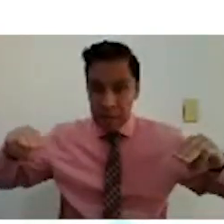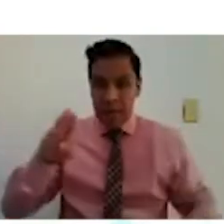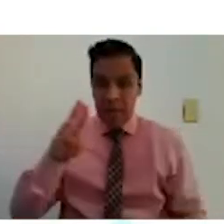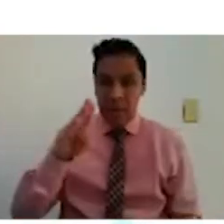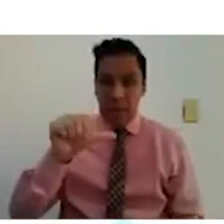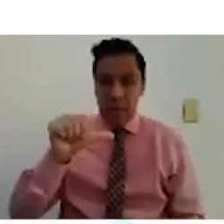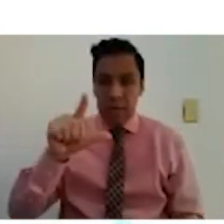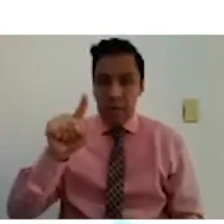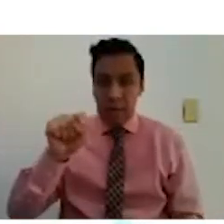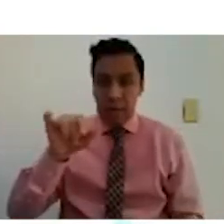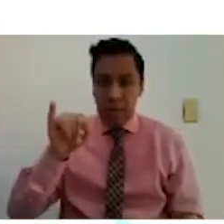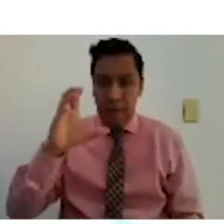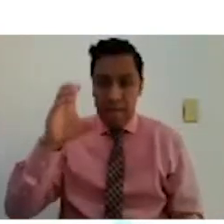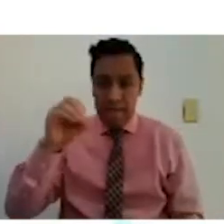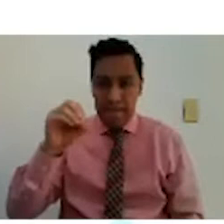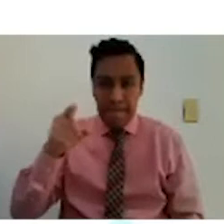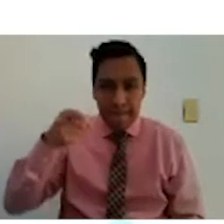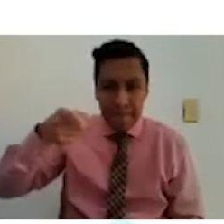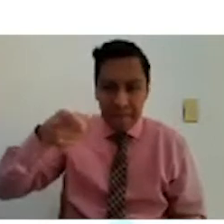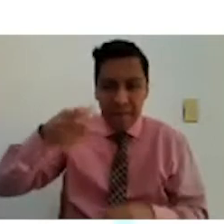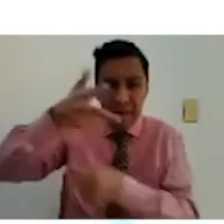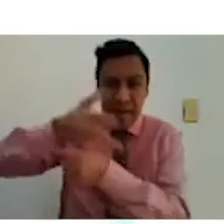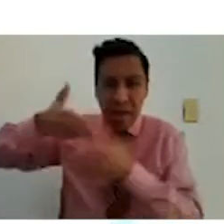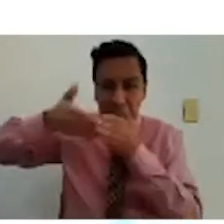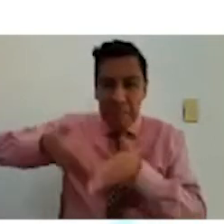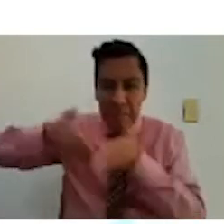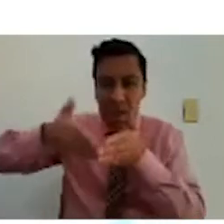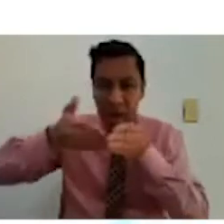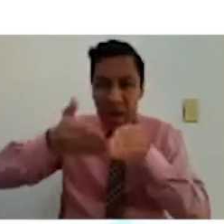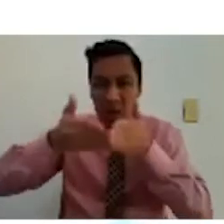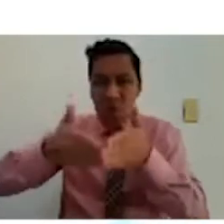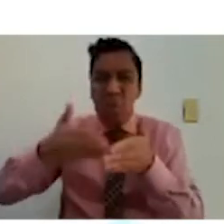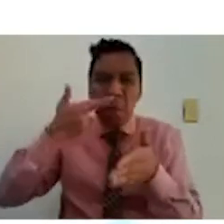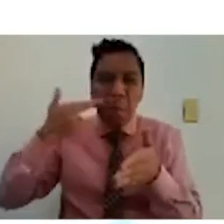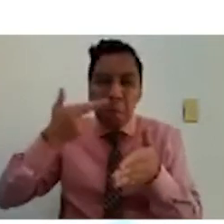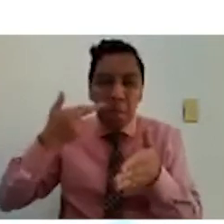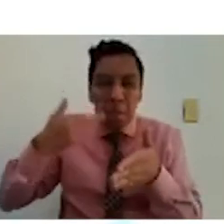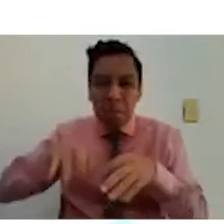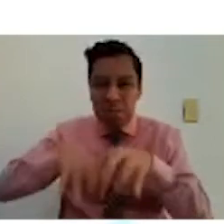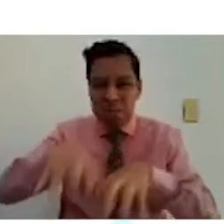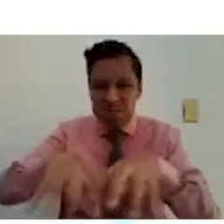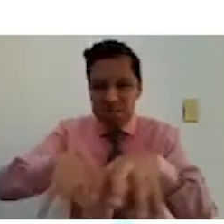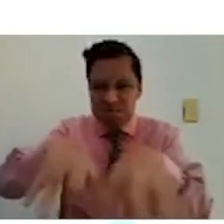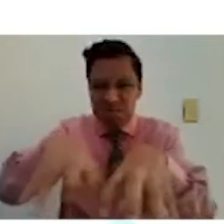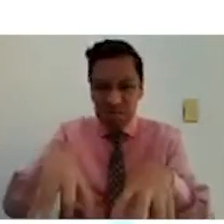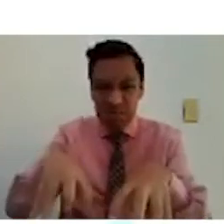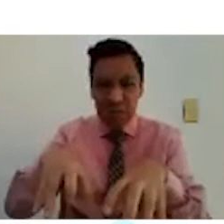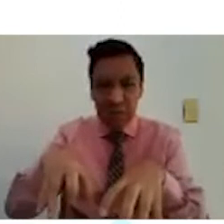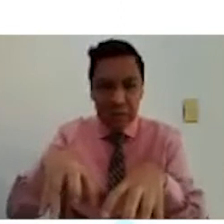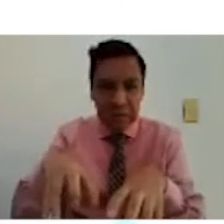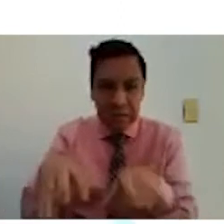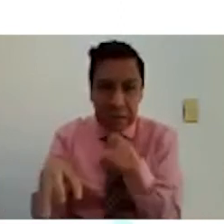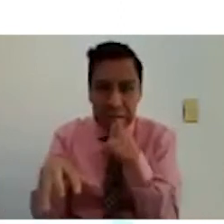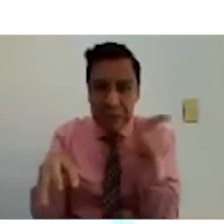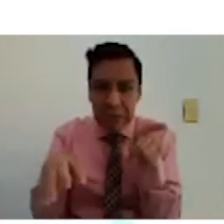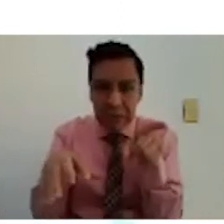barco espectral y lleno de ratas que transmiten la peste a toda la tripulación. Toda la tripulación va a morir en este